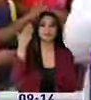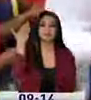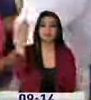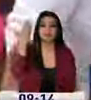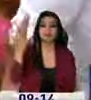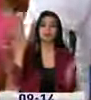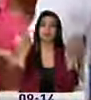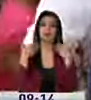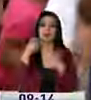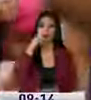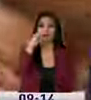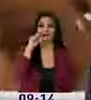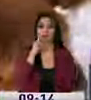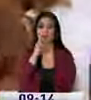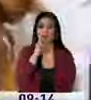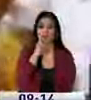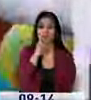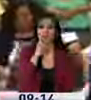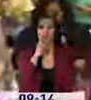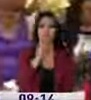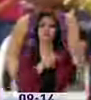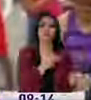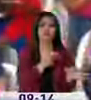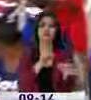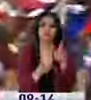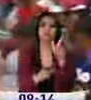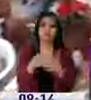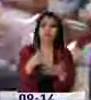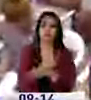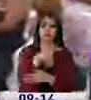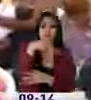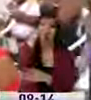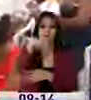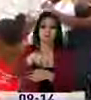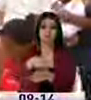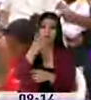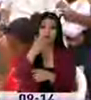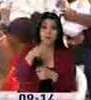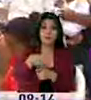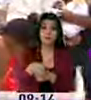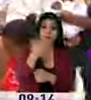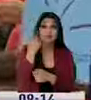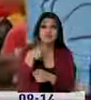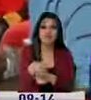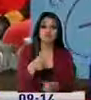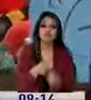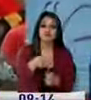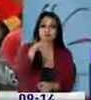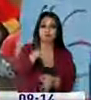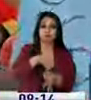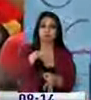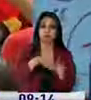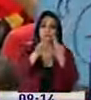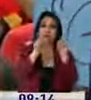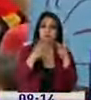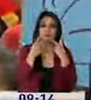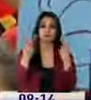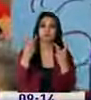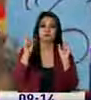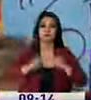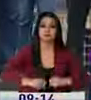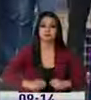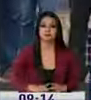Jaime Nebot, abordó a los habitantes del Guasmo Norte a 11 días para que los ecuatorianos acudan a las urnas por la consulta popular